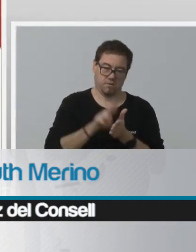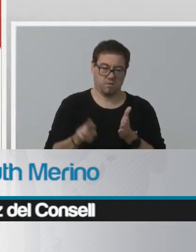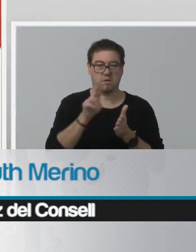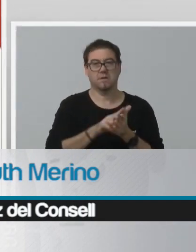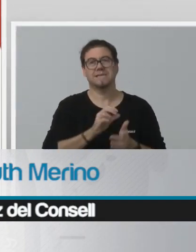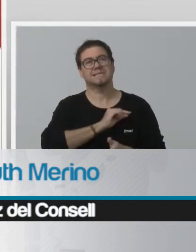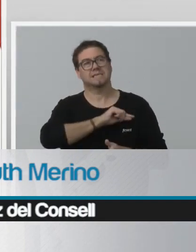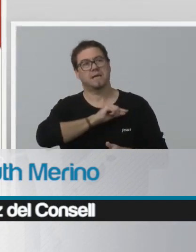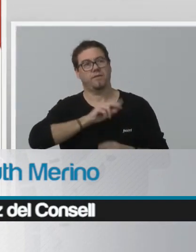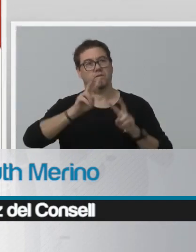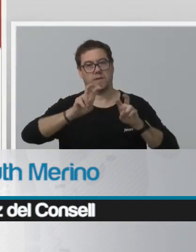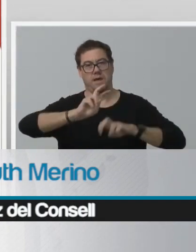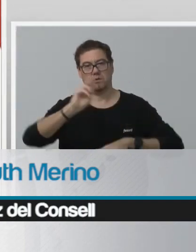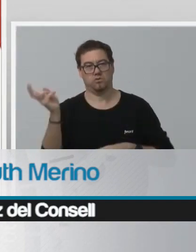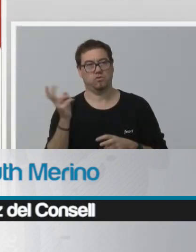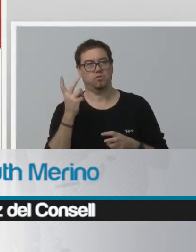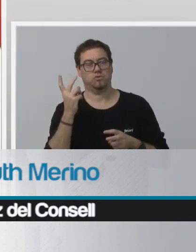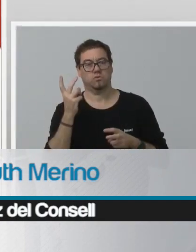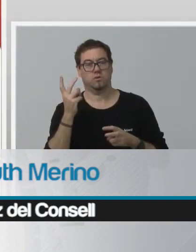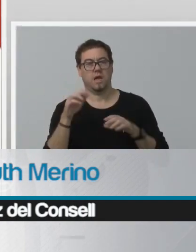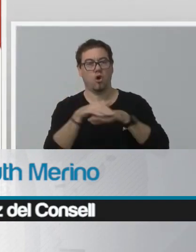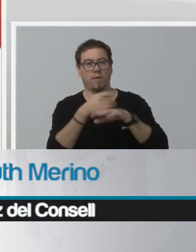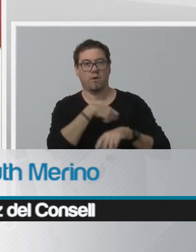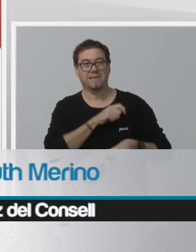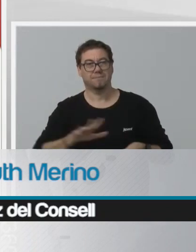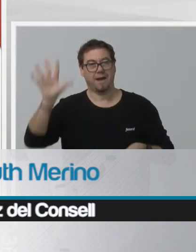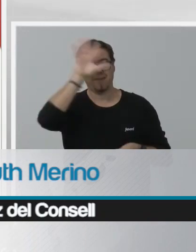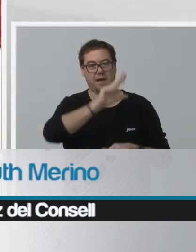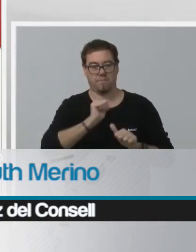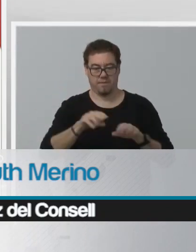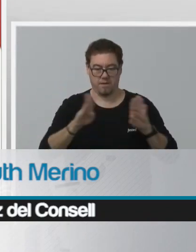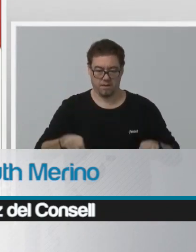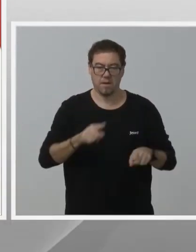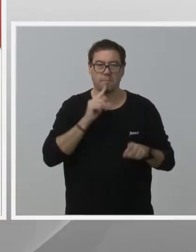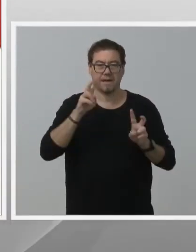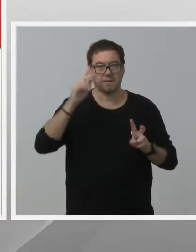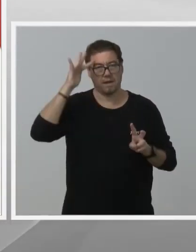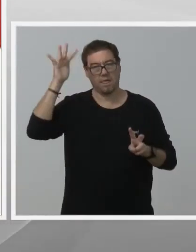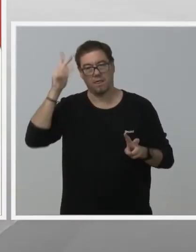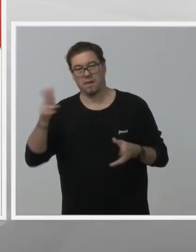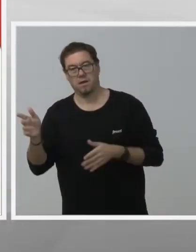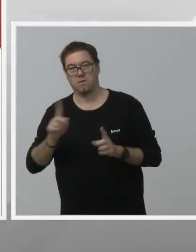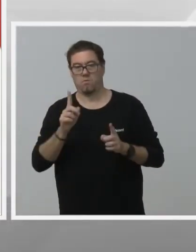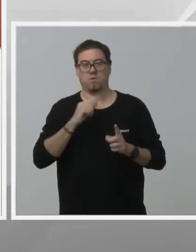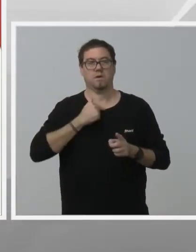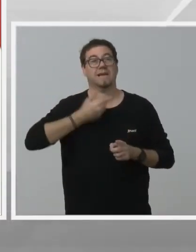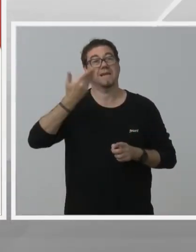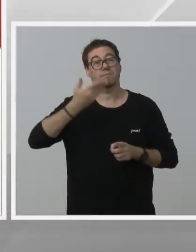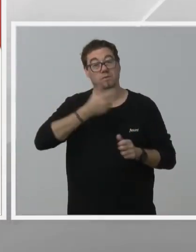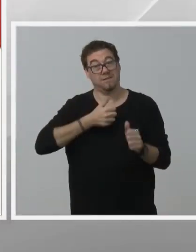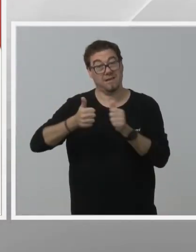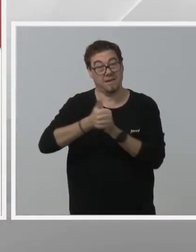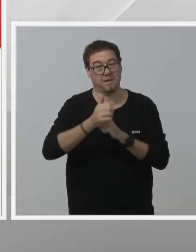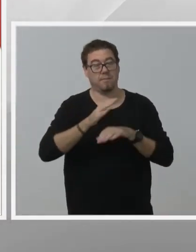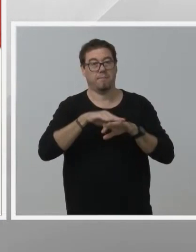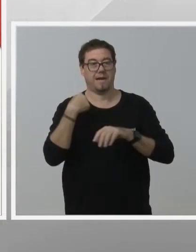impresión de que hay otros temas que se ponen por parte del Gobierno de España encima de la mesa para despistar sobre lo que es verdaderamente importante, al